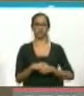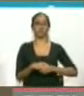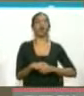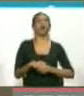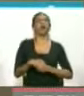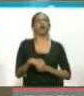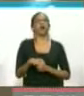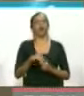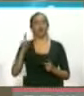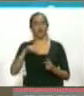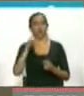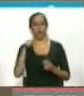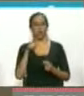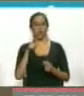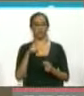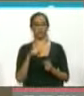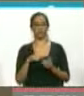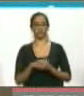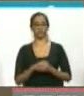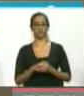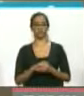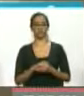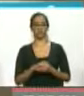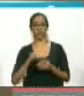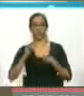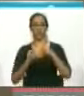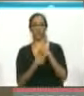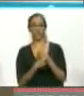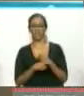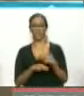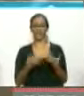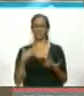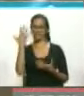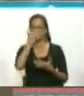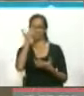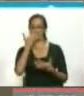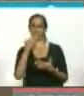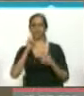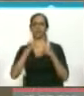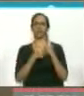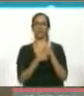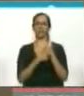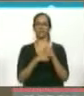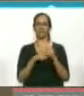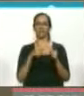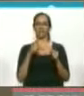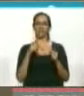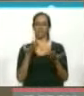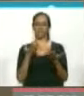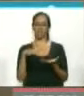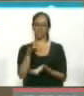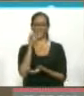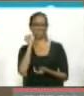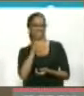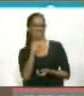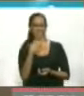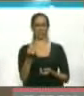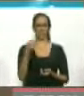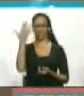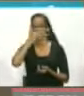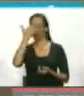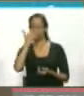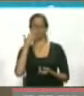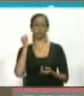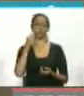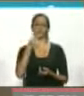a-rod hay onda y do young cuando está más enredado que un kilo de esto para que sí que no que sí que no no